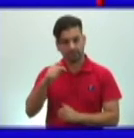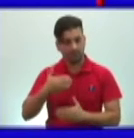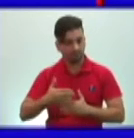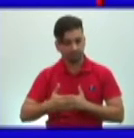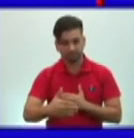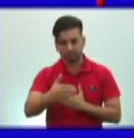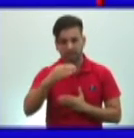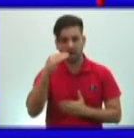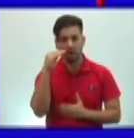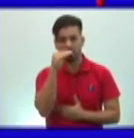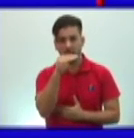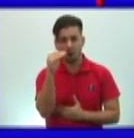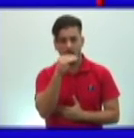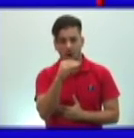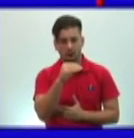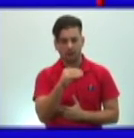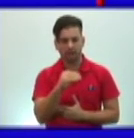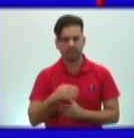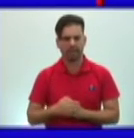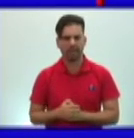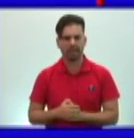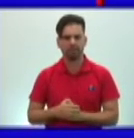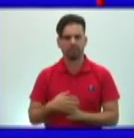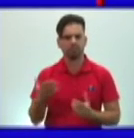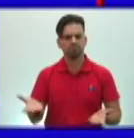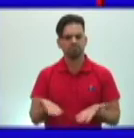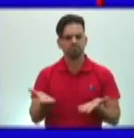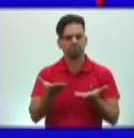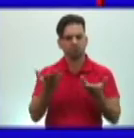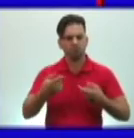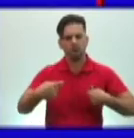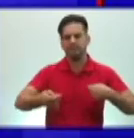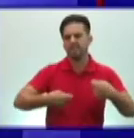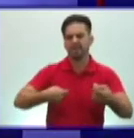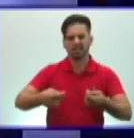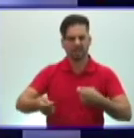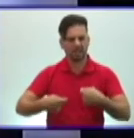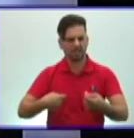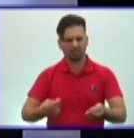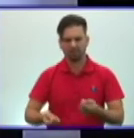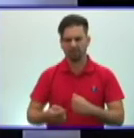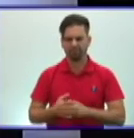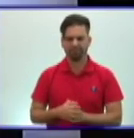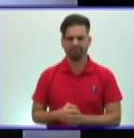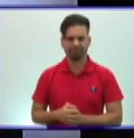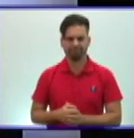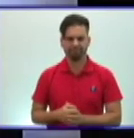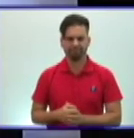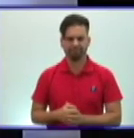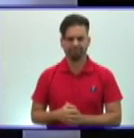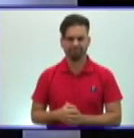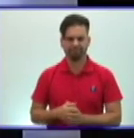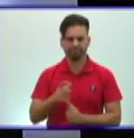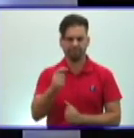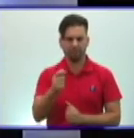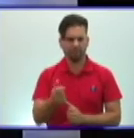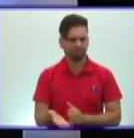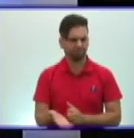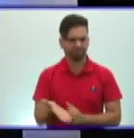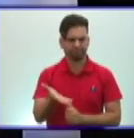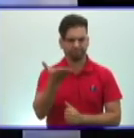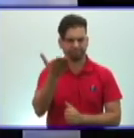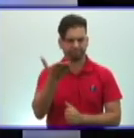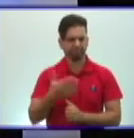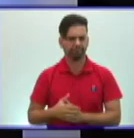que promueven el mercantilismo, el neoliberalismo, el consumismo y todo por el rasero de la